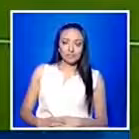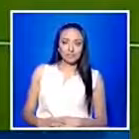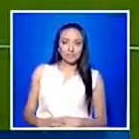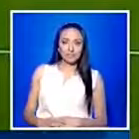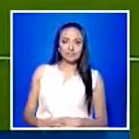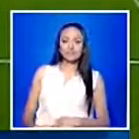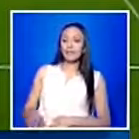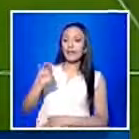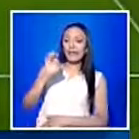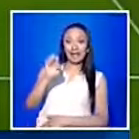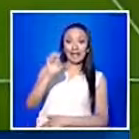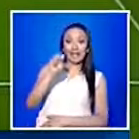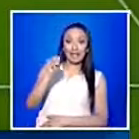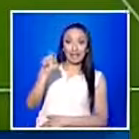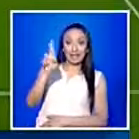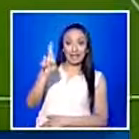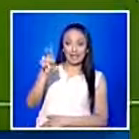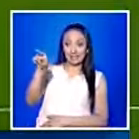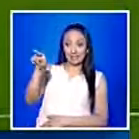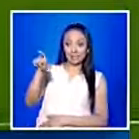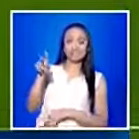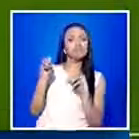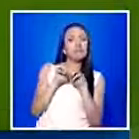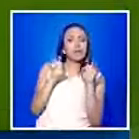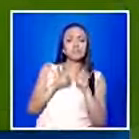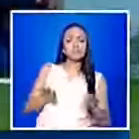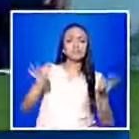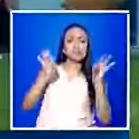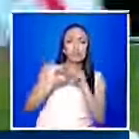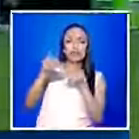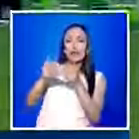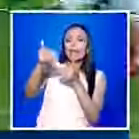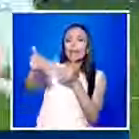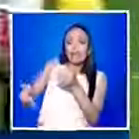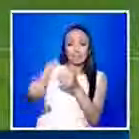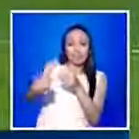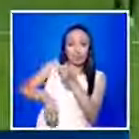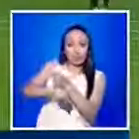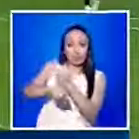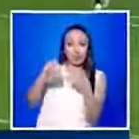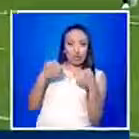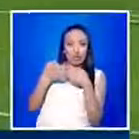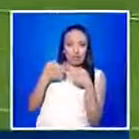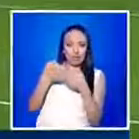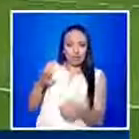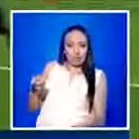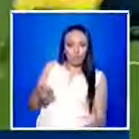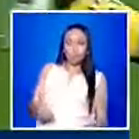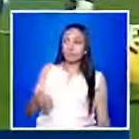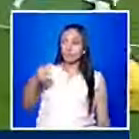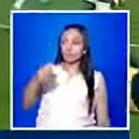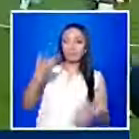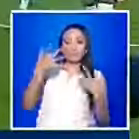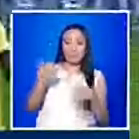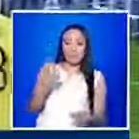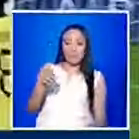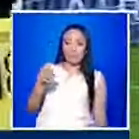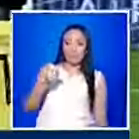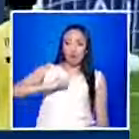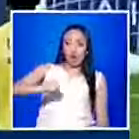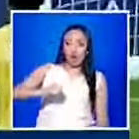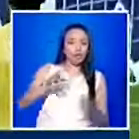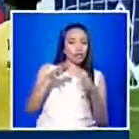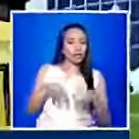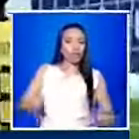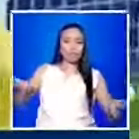Jenner Valencia es uno de los delanteros más importantes de la selección ecuatoriana de fútbol. El atacante ha conseguido tantos desafíos. decisivos y es